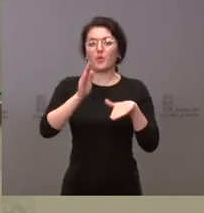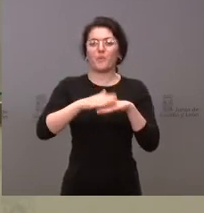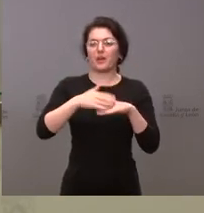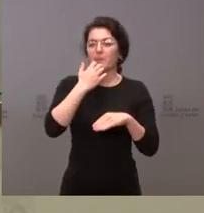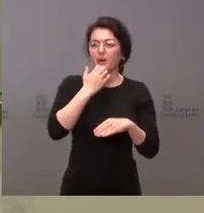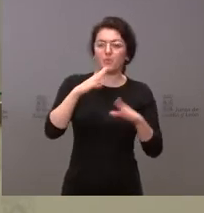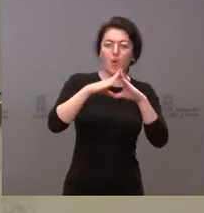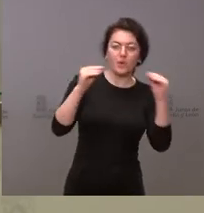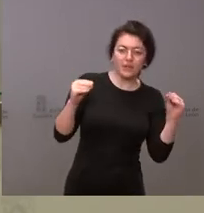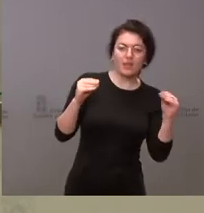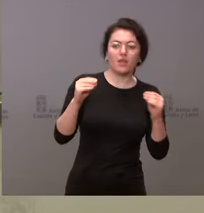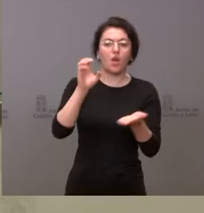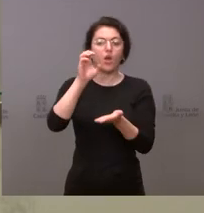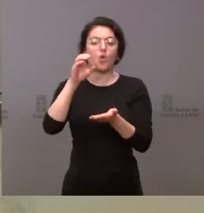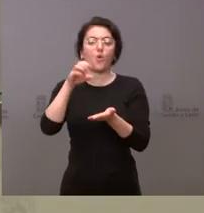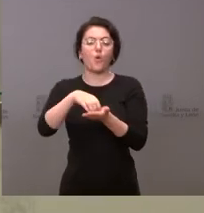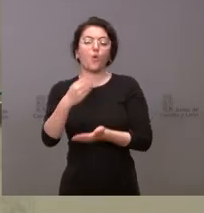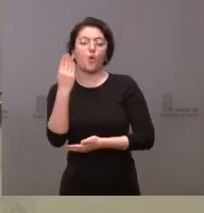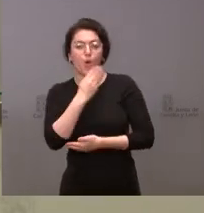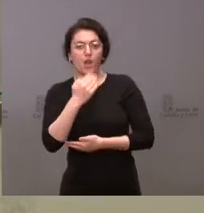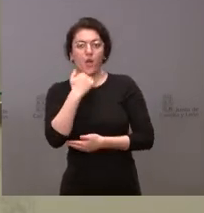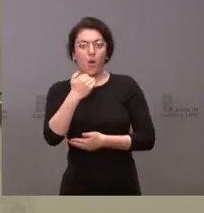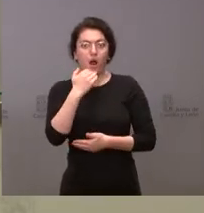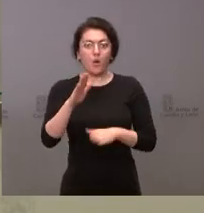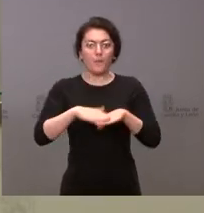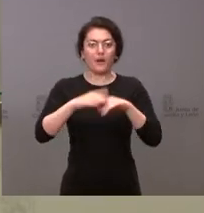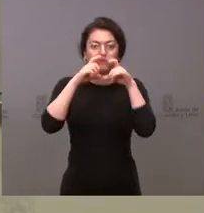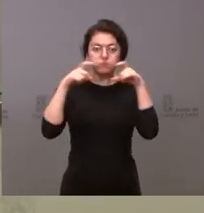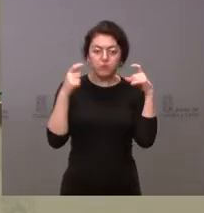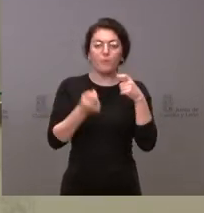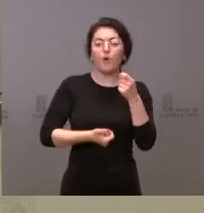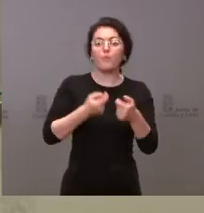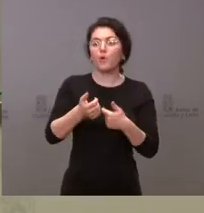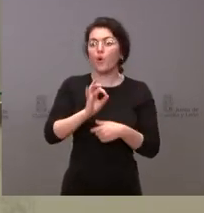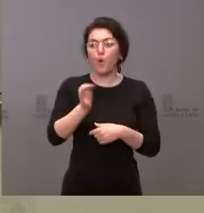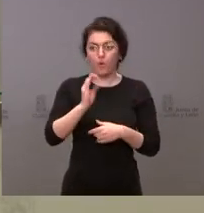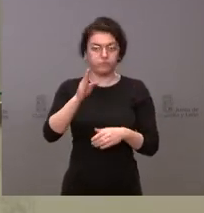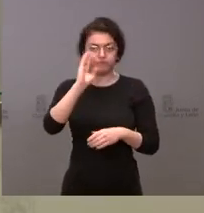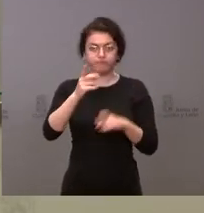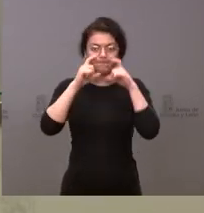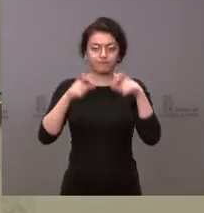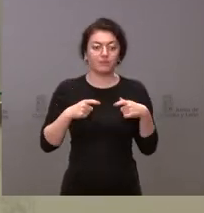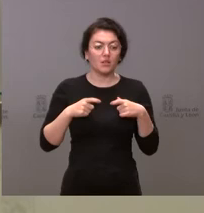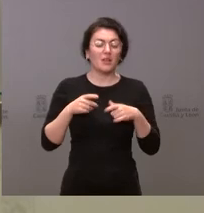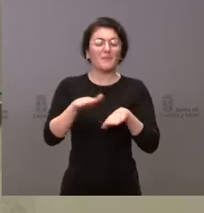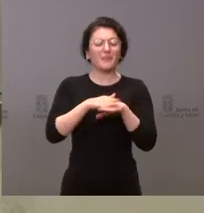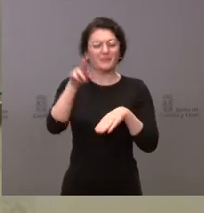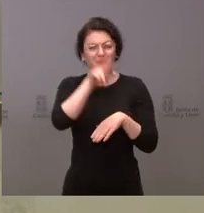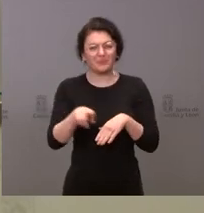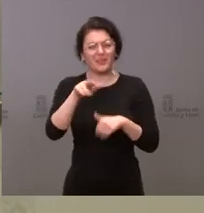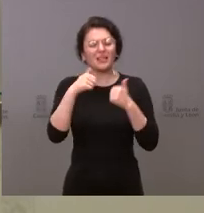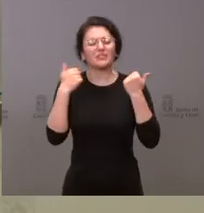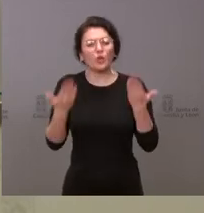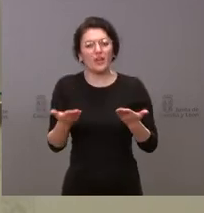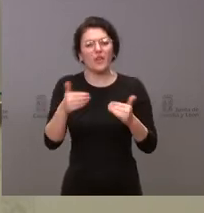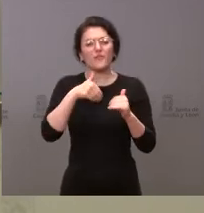para que sea retirada no sé si sea paulatina poco a poco y luego perdona que insiste pero no si está no me queda muy claro entonces podemos dar por hecho que el